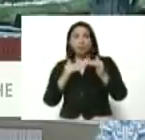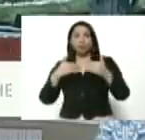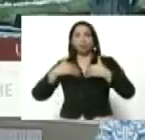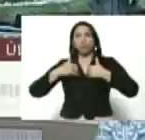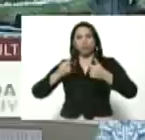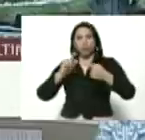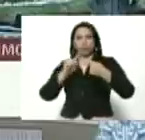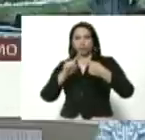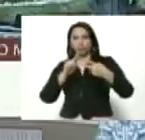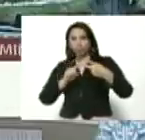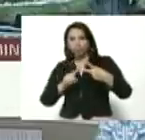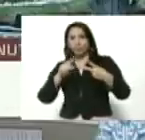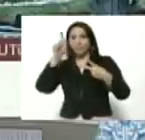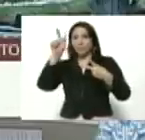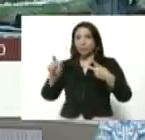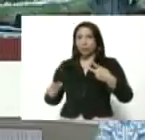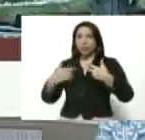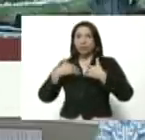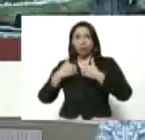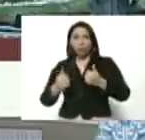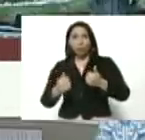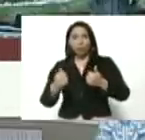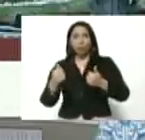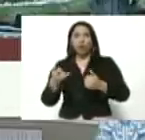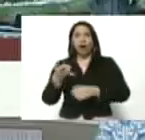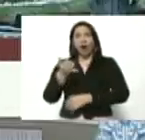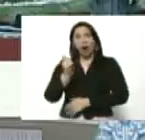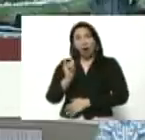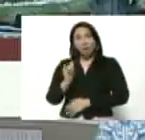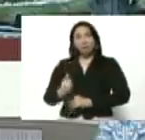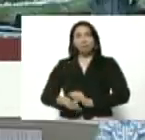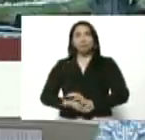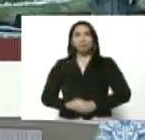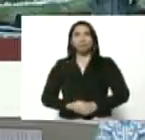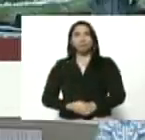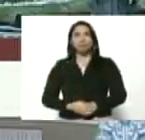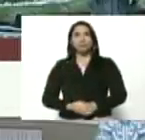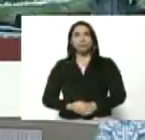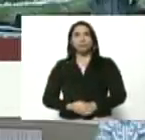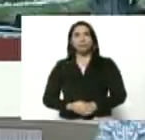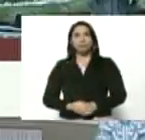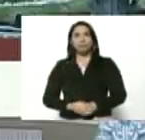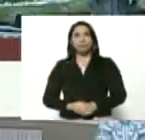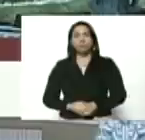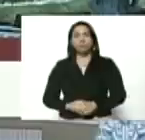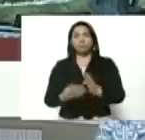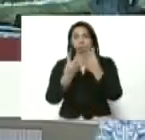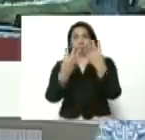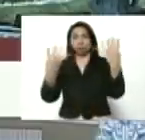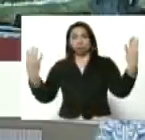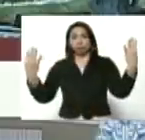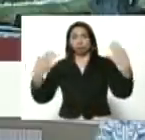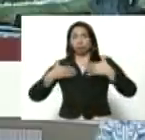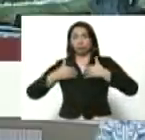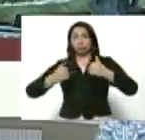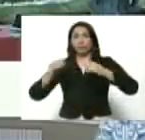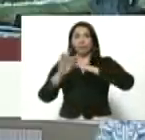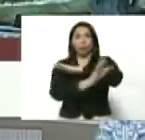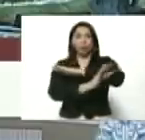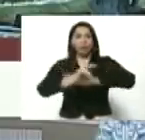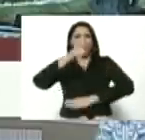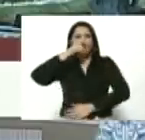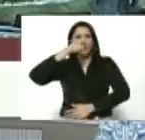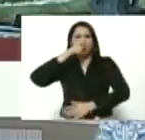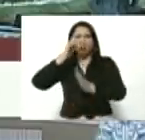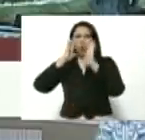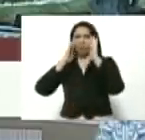mi densidad personal de salud que están en el cerco sanitario epidemiológico de la frontera